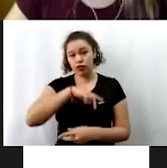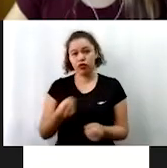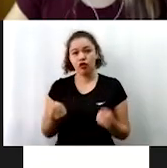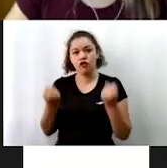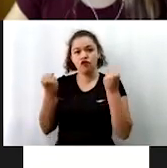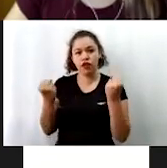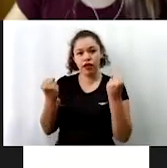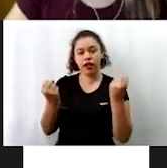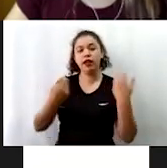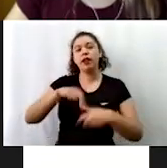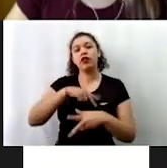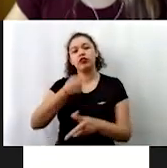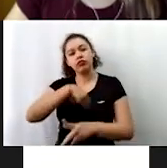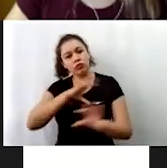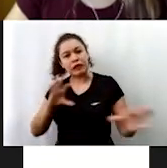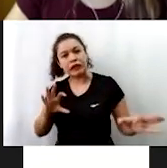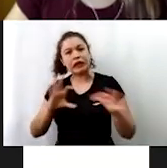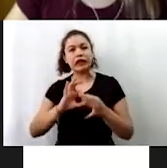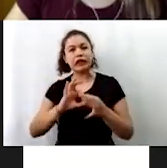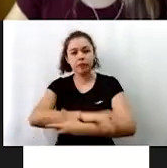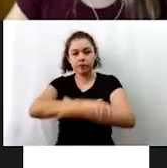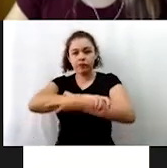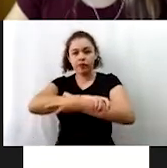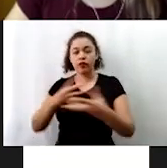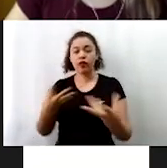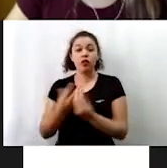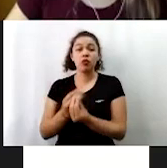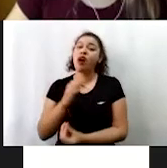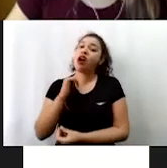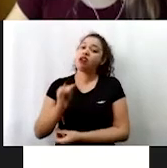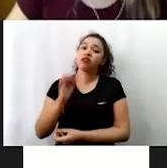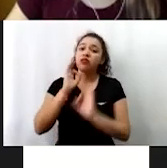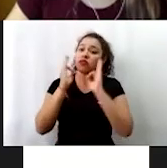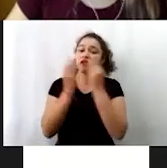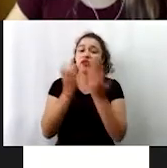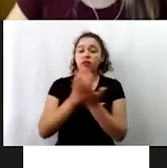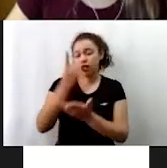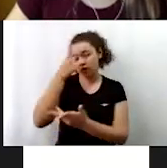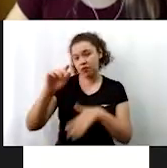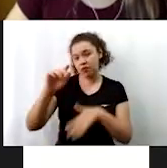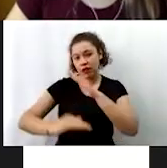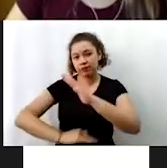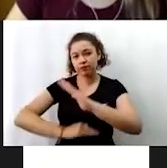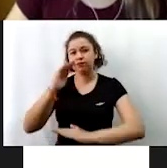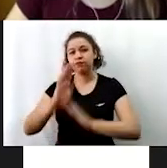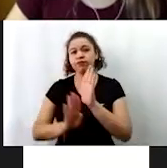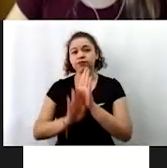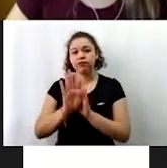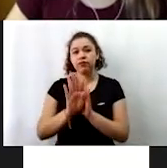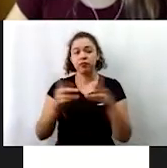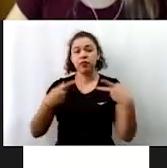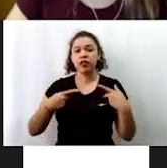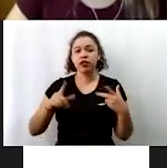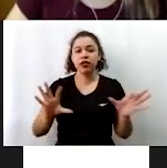hacer alianzas, porque juntos es la única forma en la que vamos a poder salir adelante y llegar a más